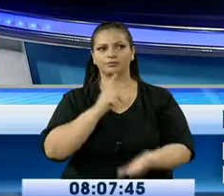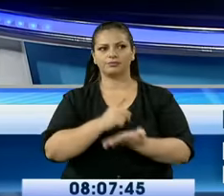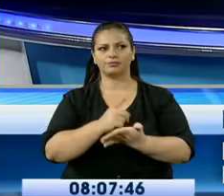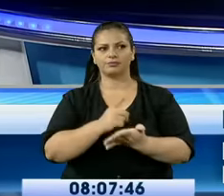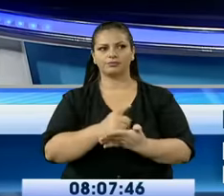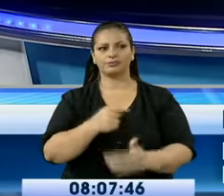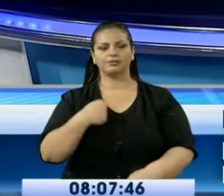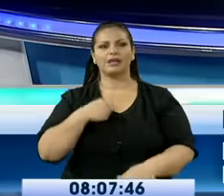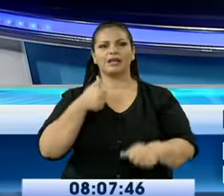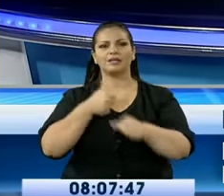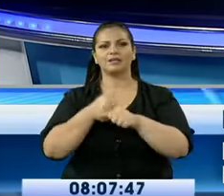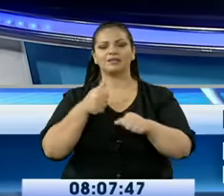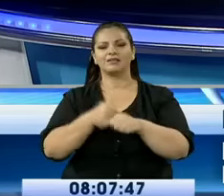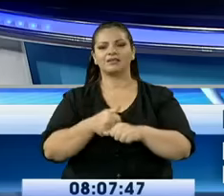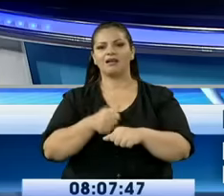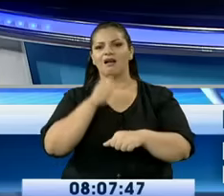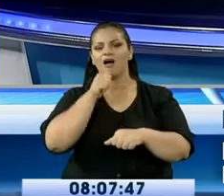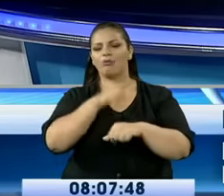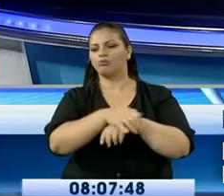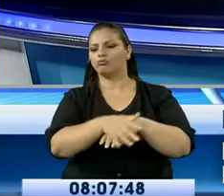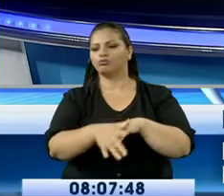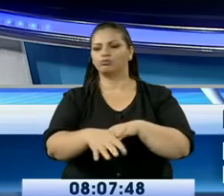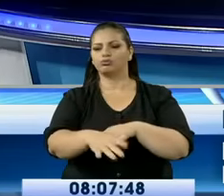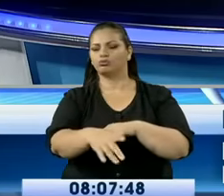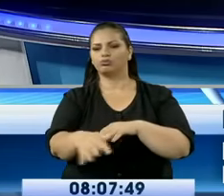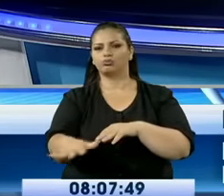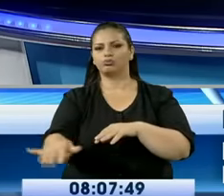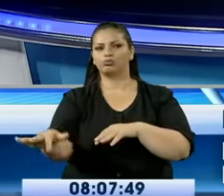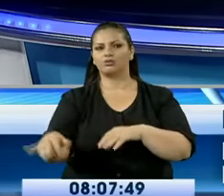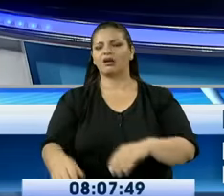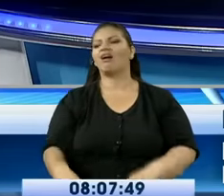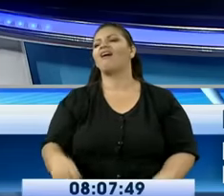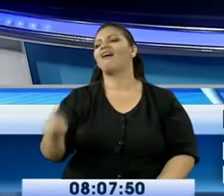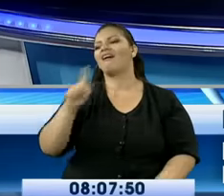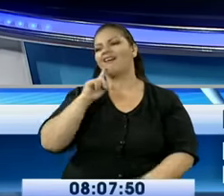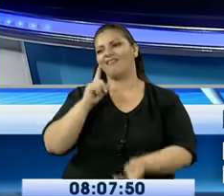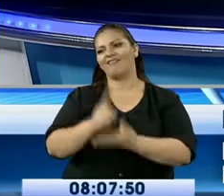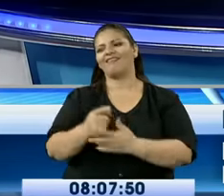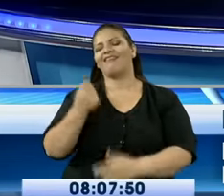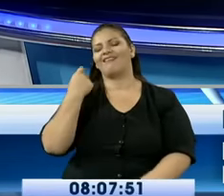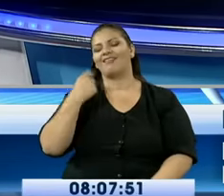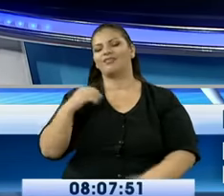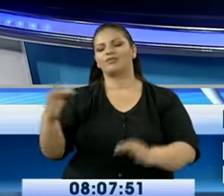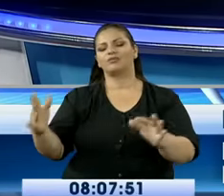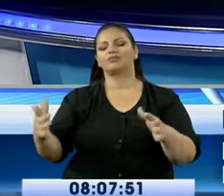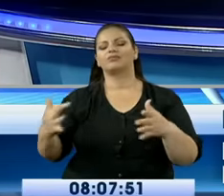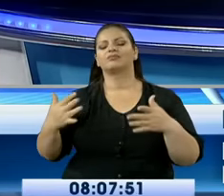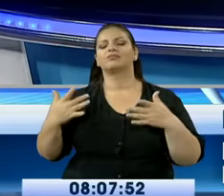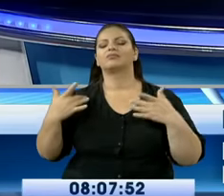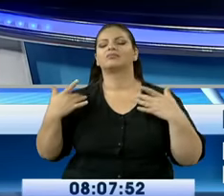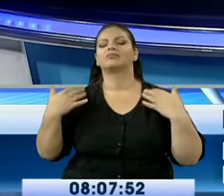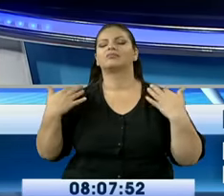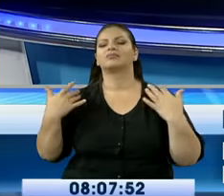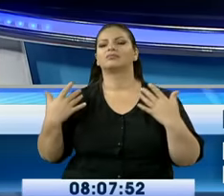estero. Ah, bueno, ahí sí, pues esa brisa es lo mejorcito que hay.